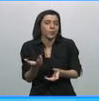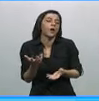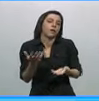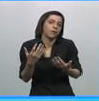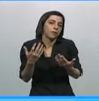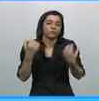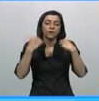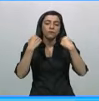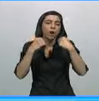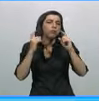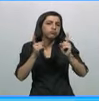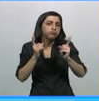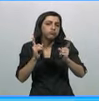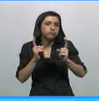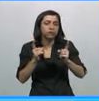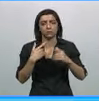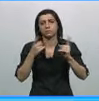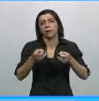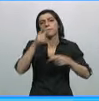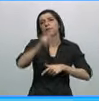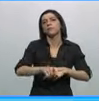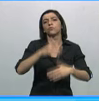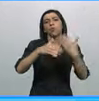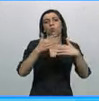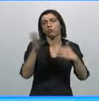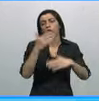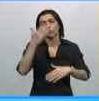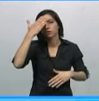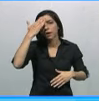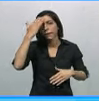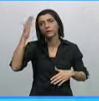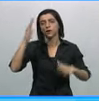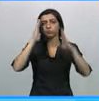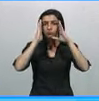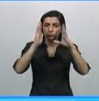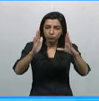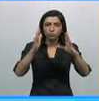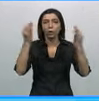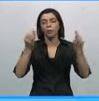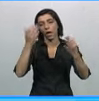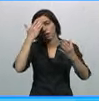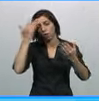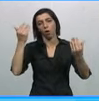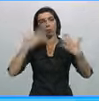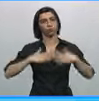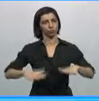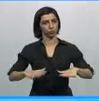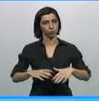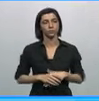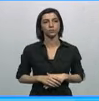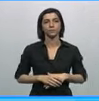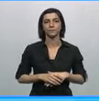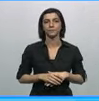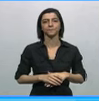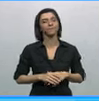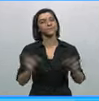es de mantener el ritmo futbolístico y mantener a los jugadores con la cabeza lo mejor posible para enfrentar lo que queda. Patón, Anita Sicilia